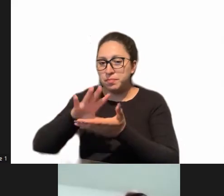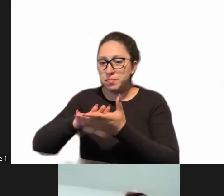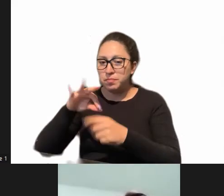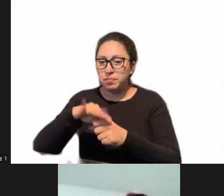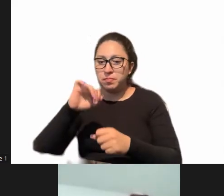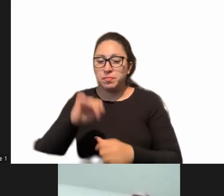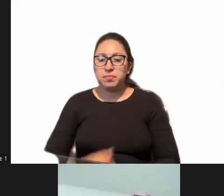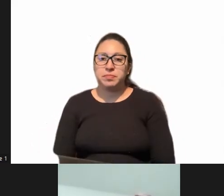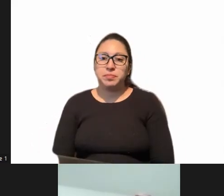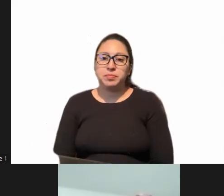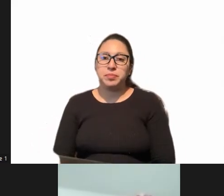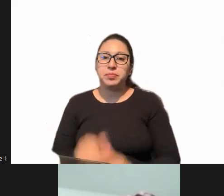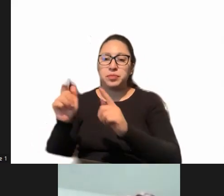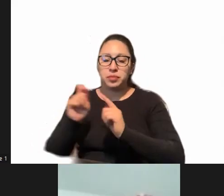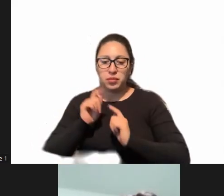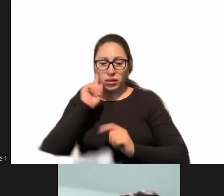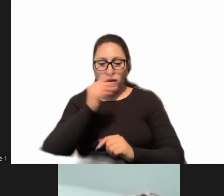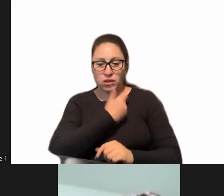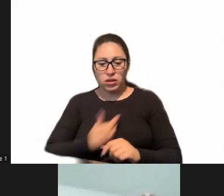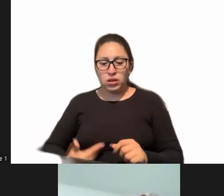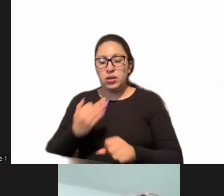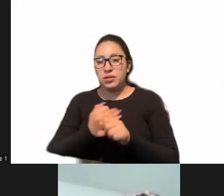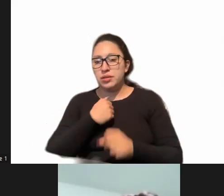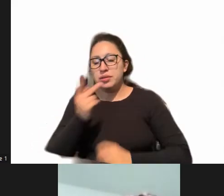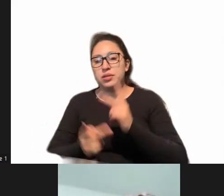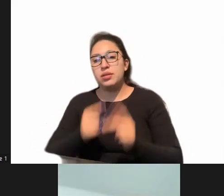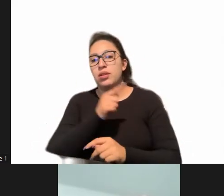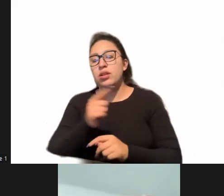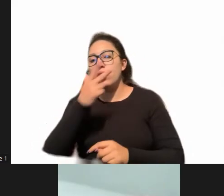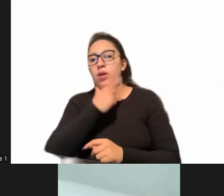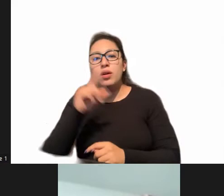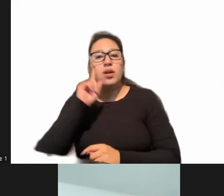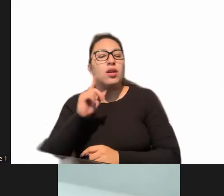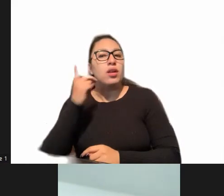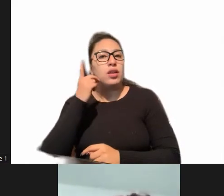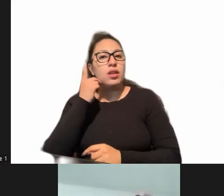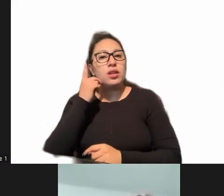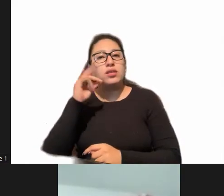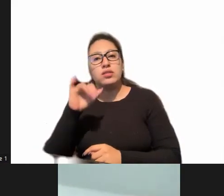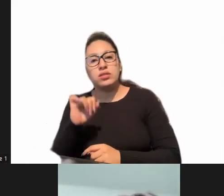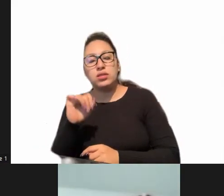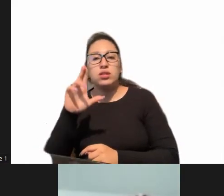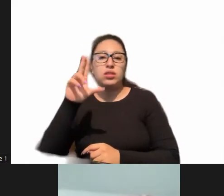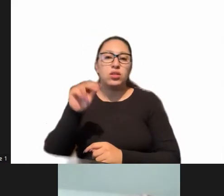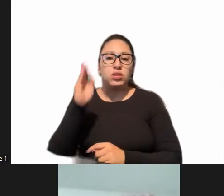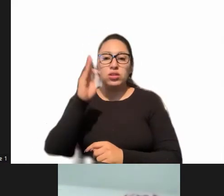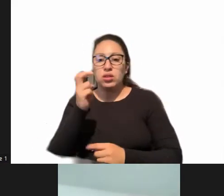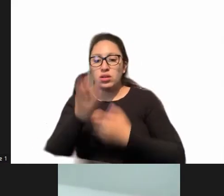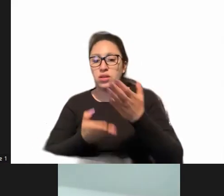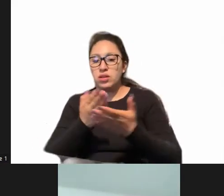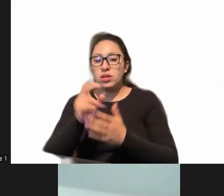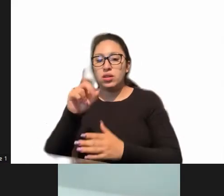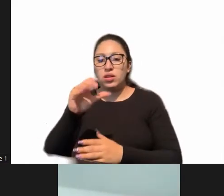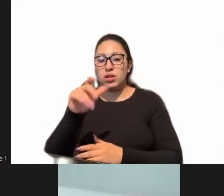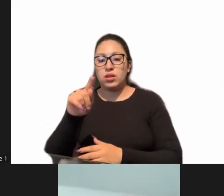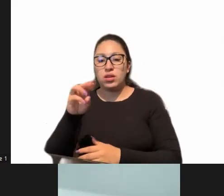Por instrucciones de la presidencia, se somete a consideración de las y los diputados integrantes de esta comisión el presente dictamen, solicitándoles a